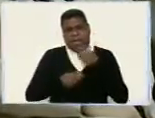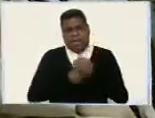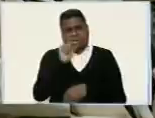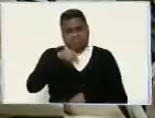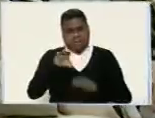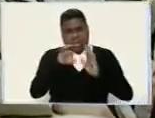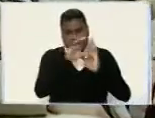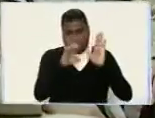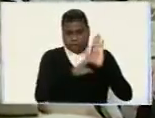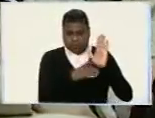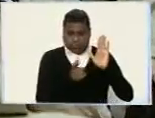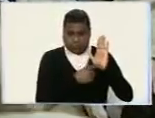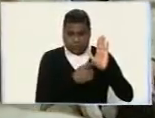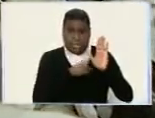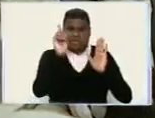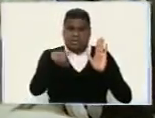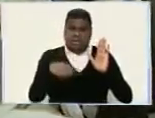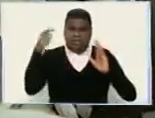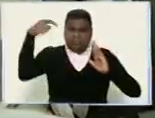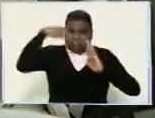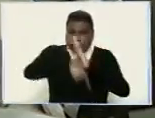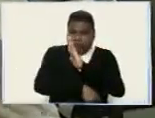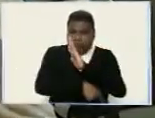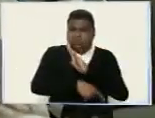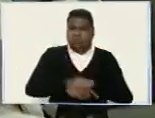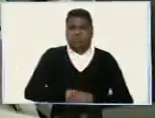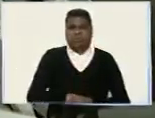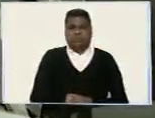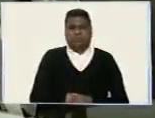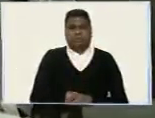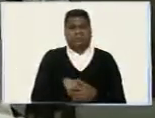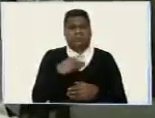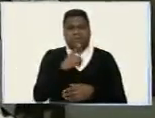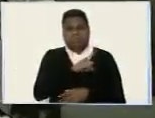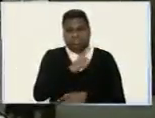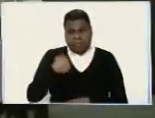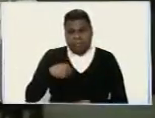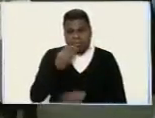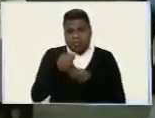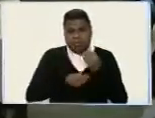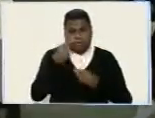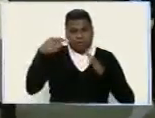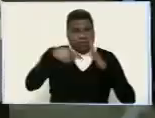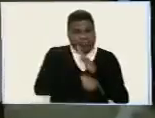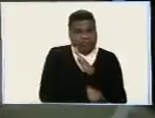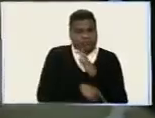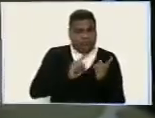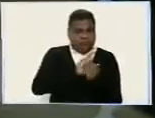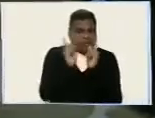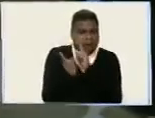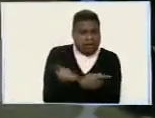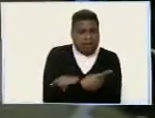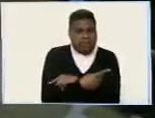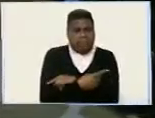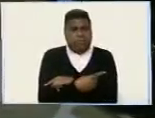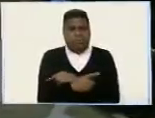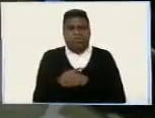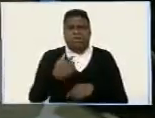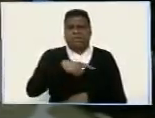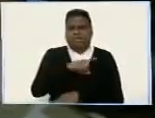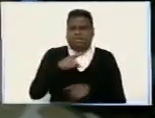nuestra Constitución. Pero además nos toca profundizarlo. Nos toca hacerlo irreversible, como mandaba